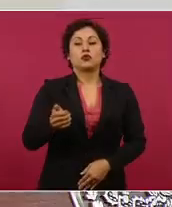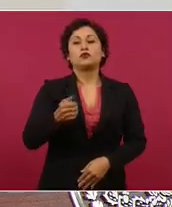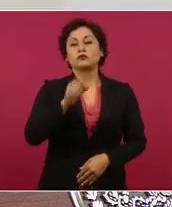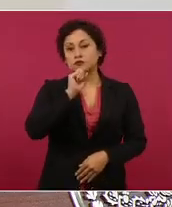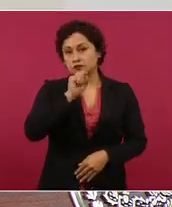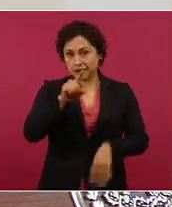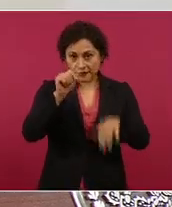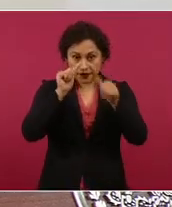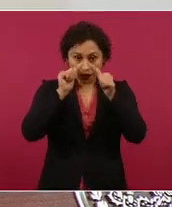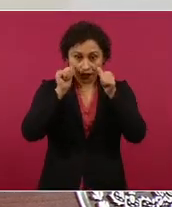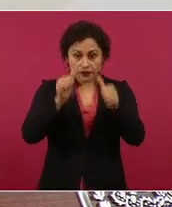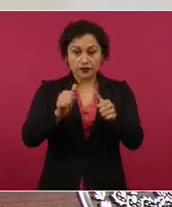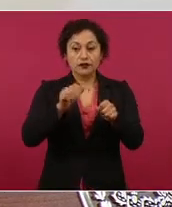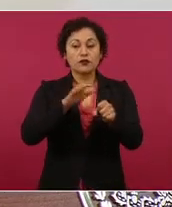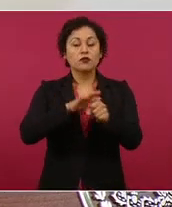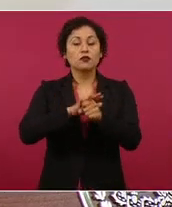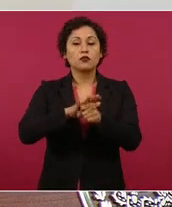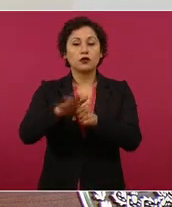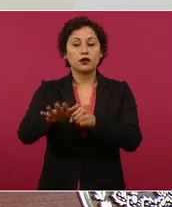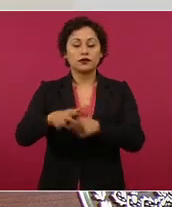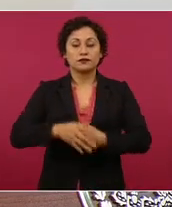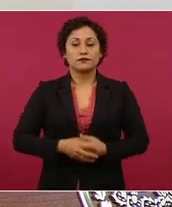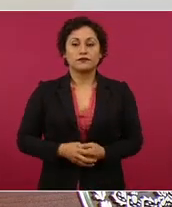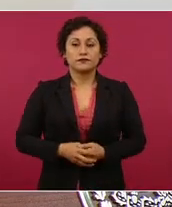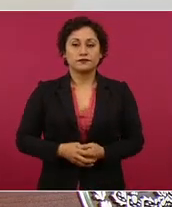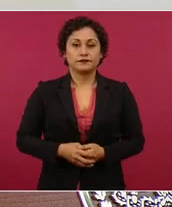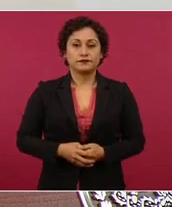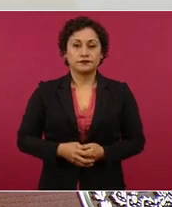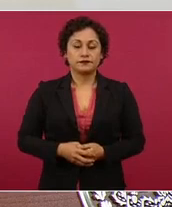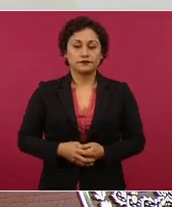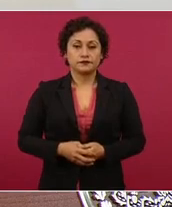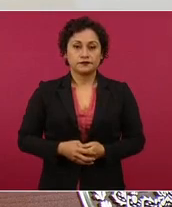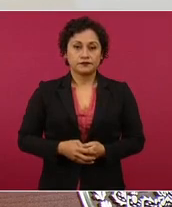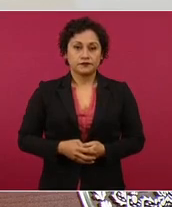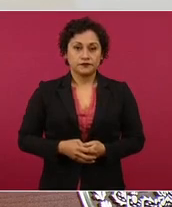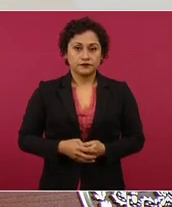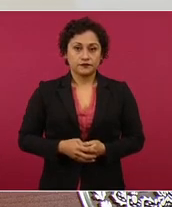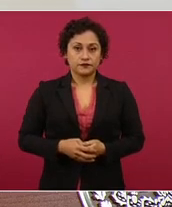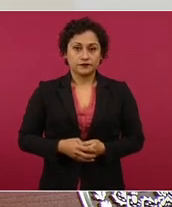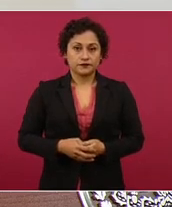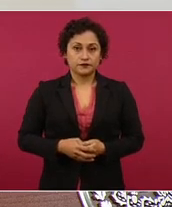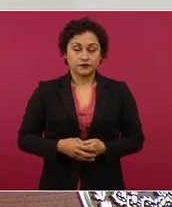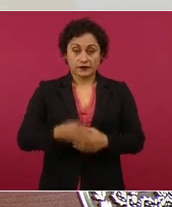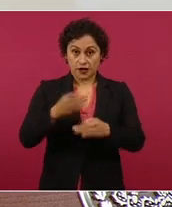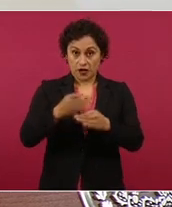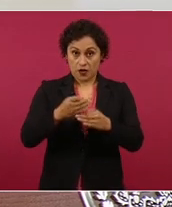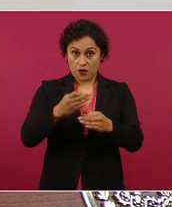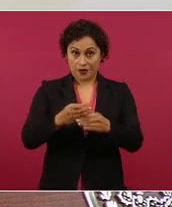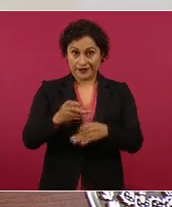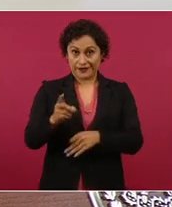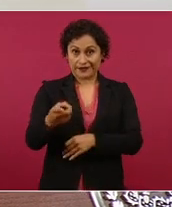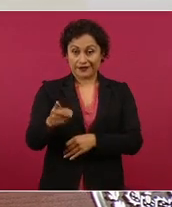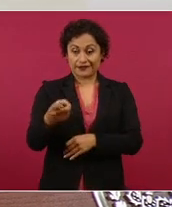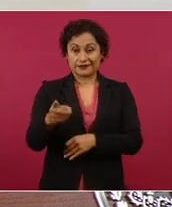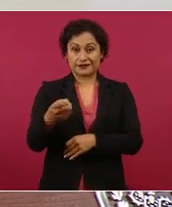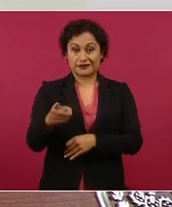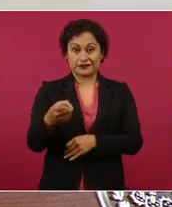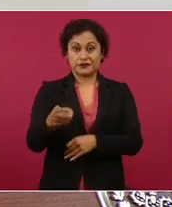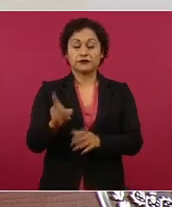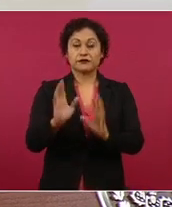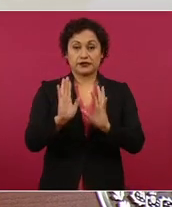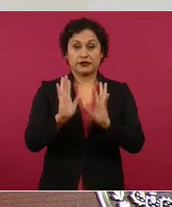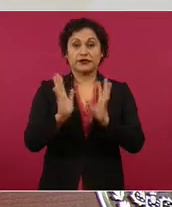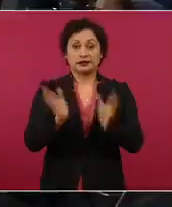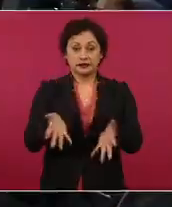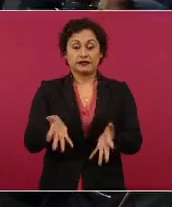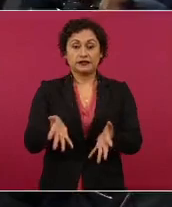haciendo es que ya este mes comenzamos a entregar